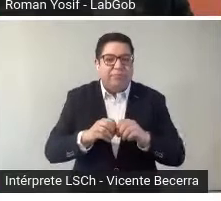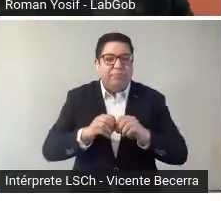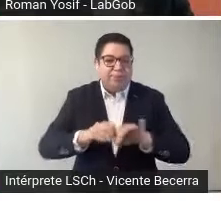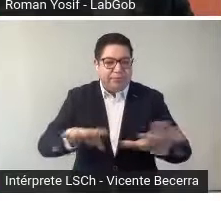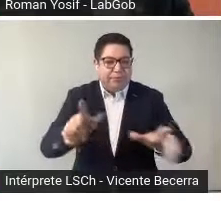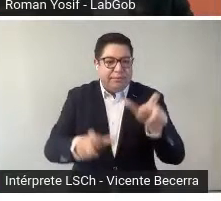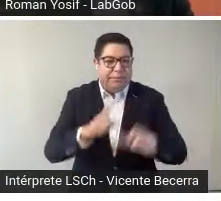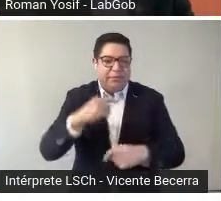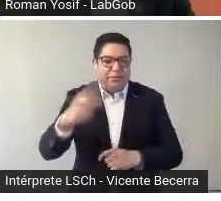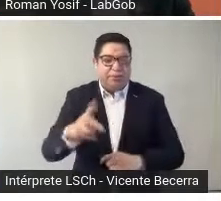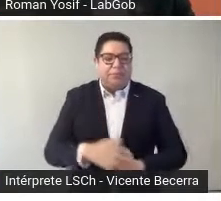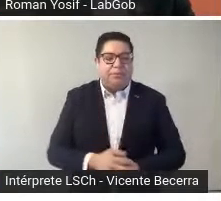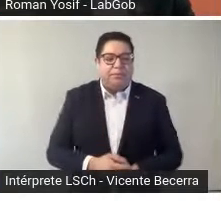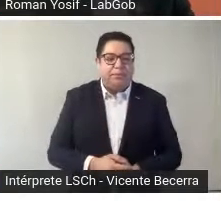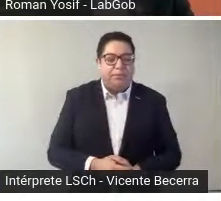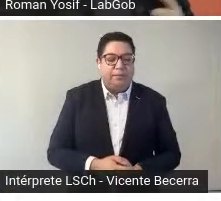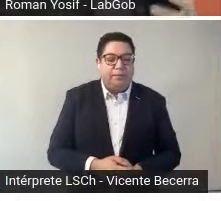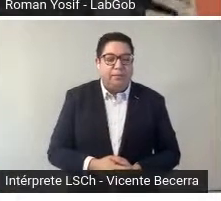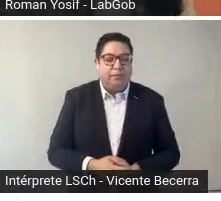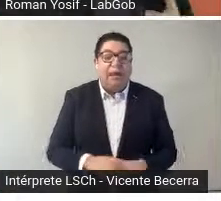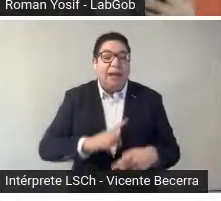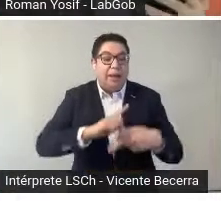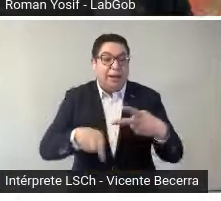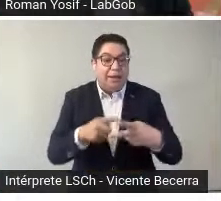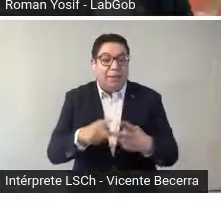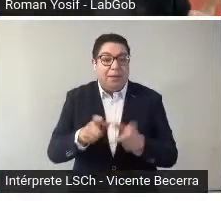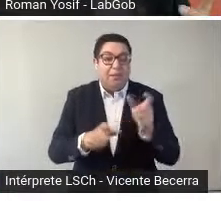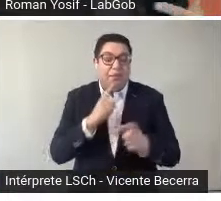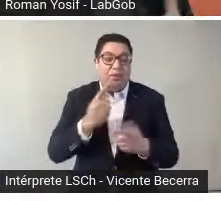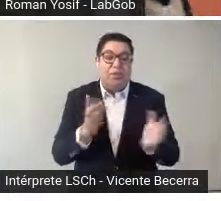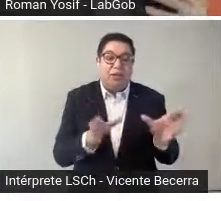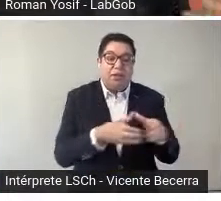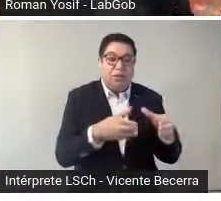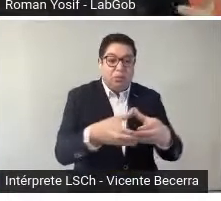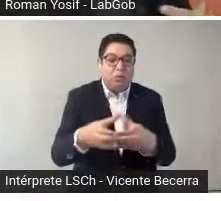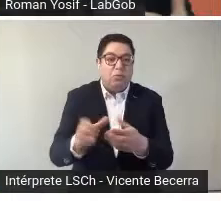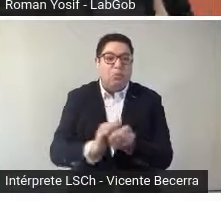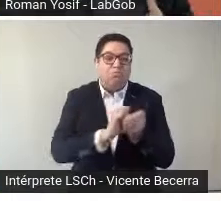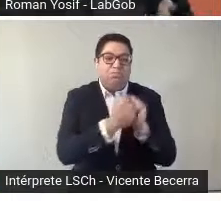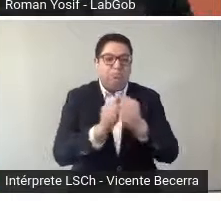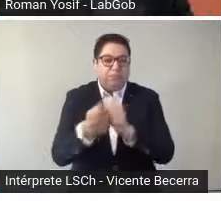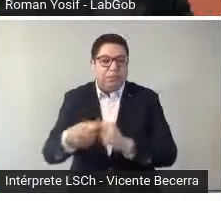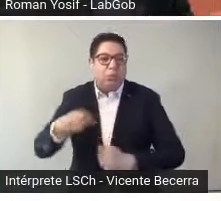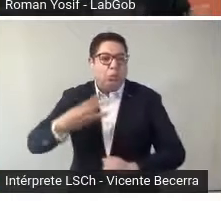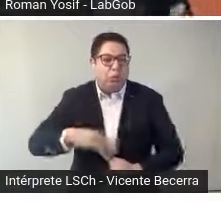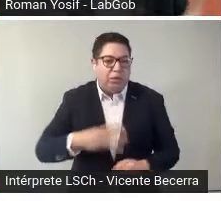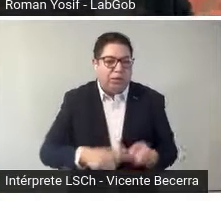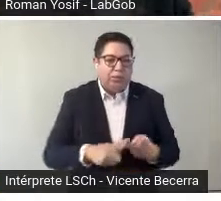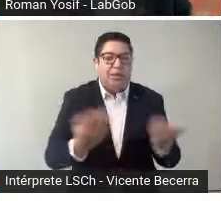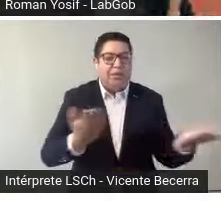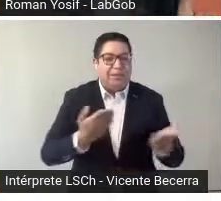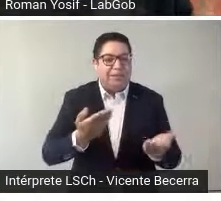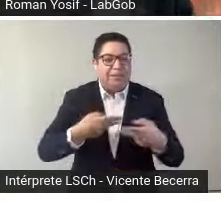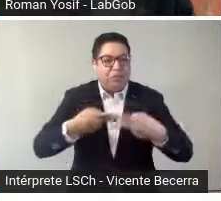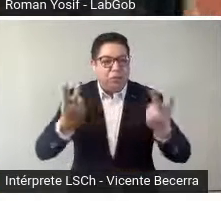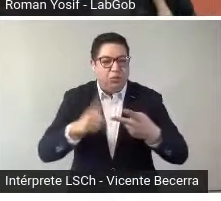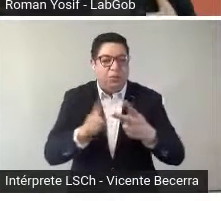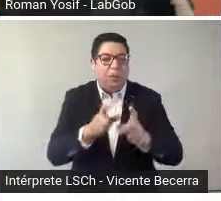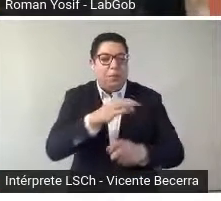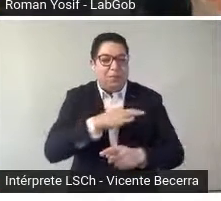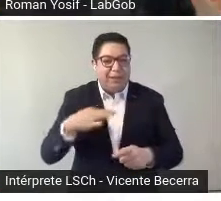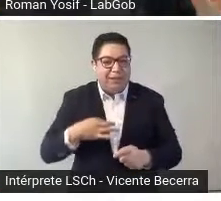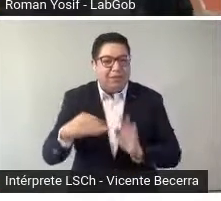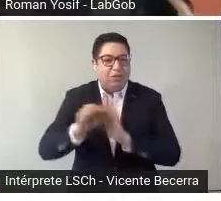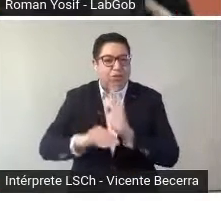personas. Y tenemos que cambiar, obviamente, nuestras propias organizaciones, los municipios, los servicios públicos, los ministerios,